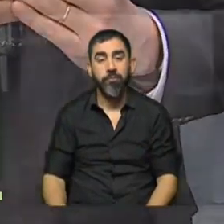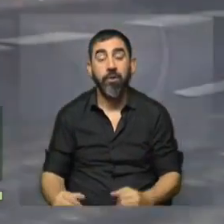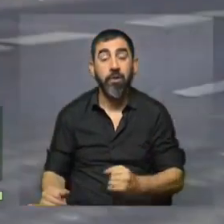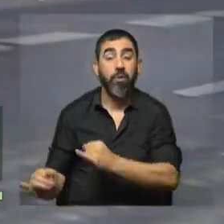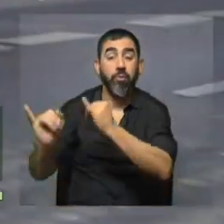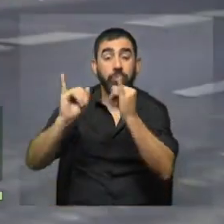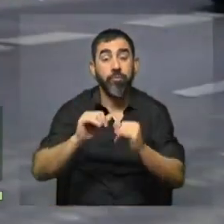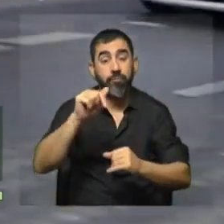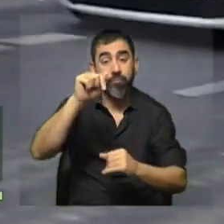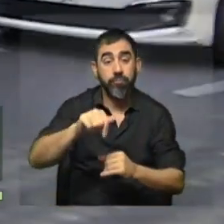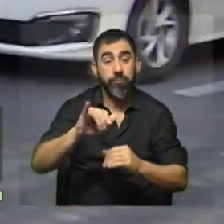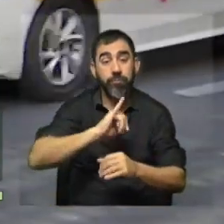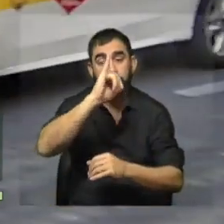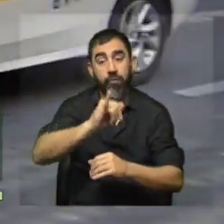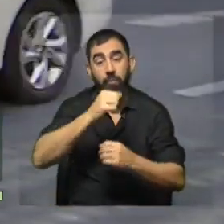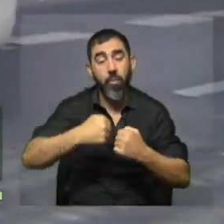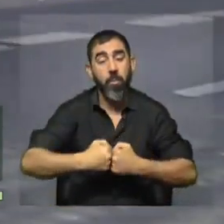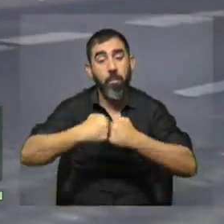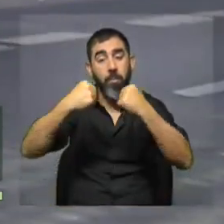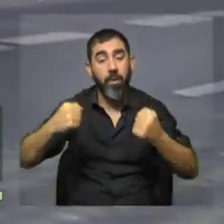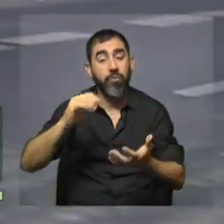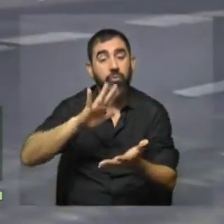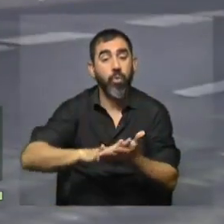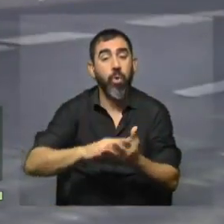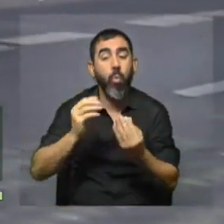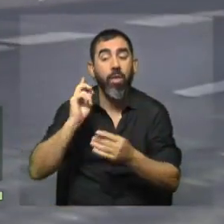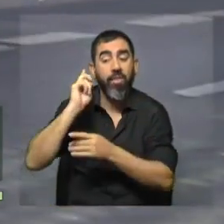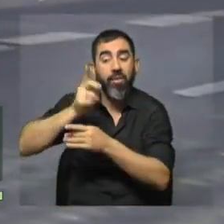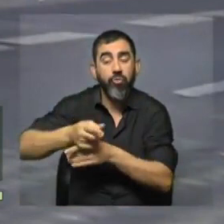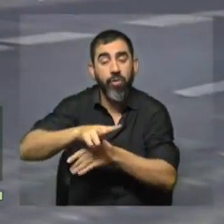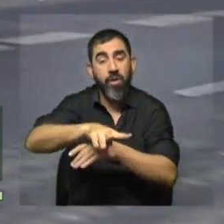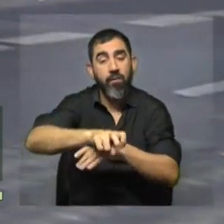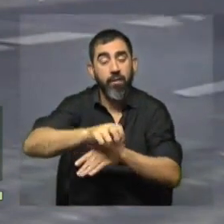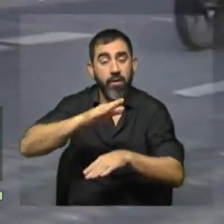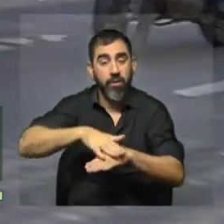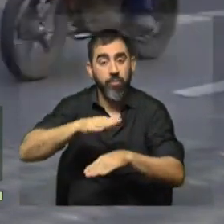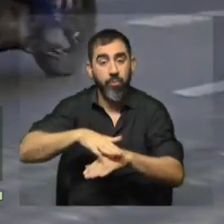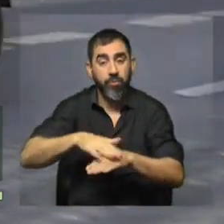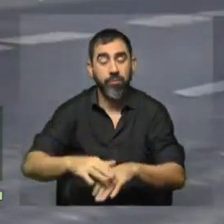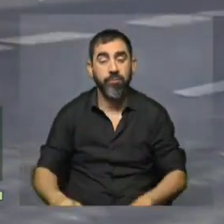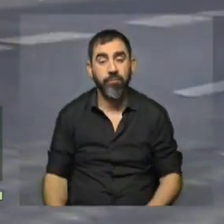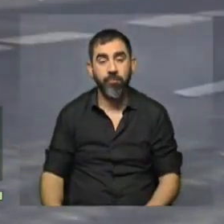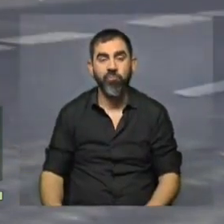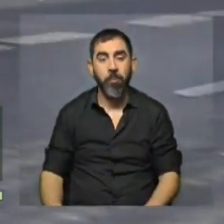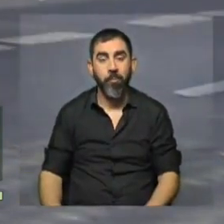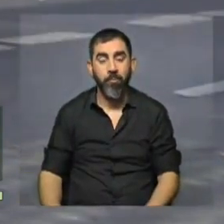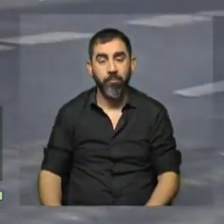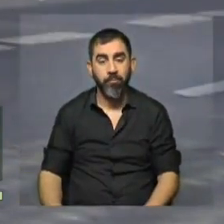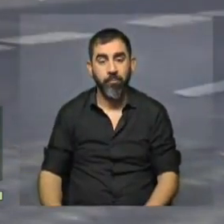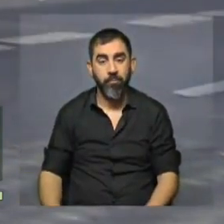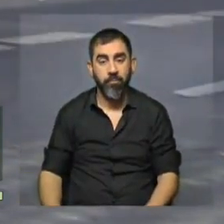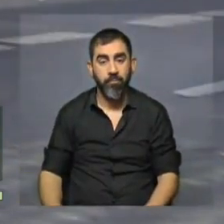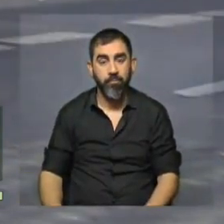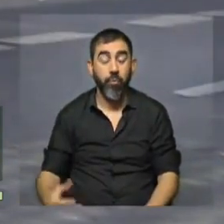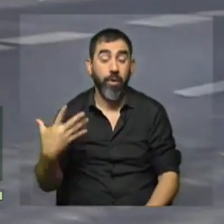hoy estaremos informando, ampliando la información sobre cuál es la resolución de la fiscal Fossati en relación a la situación procesal